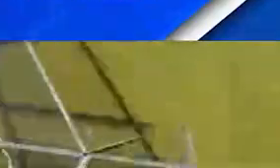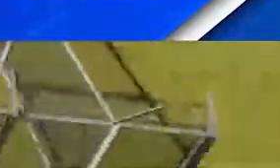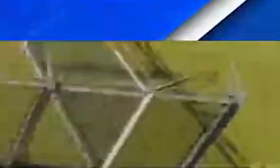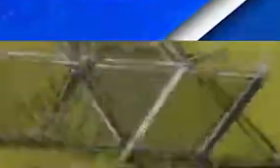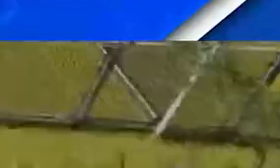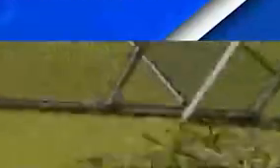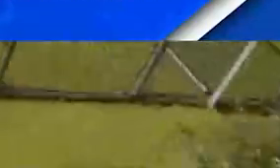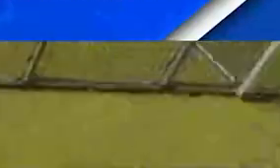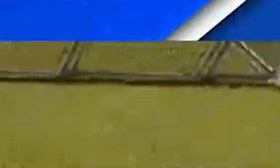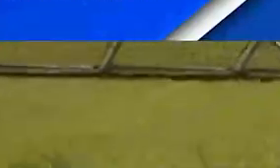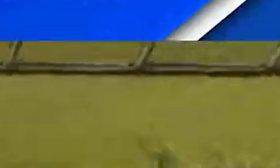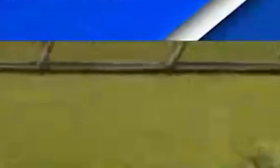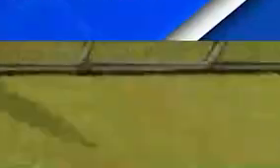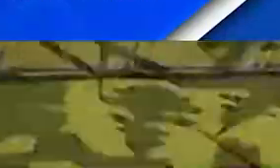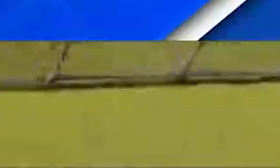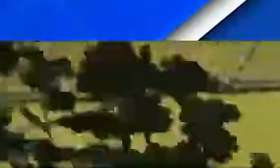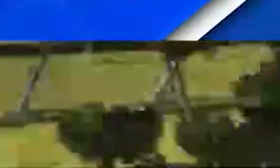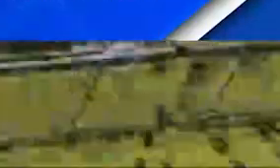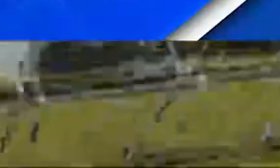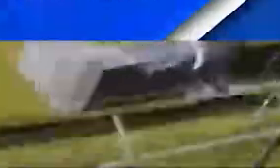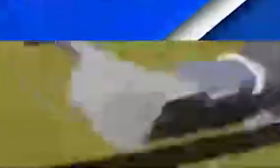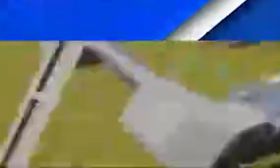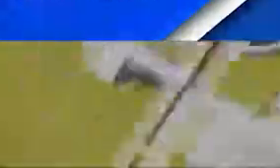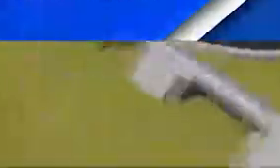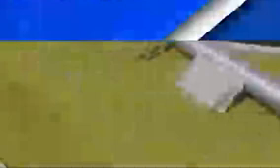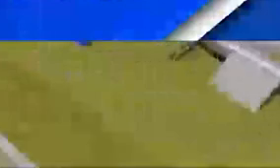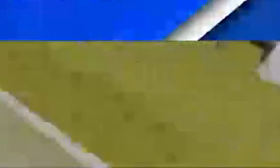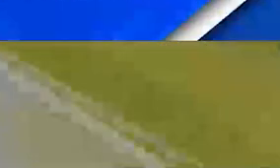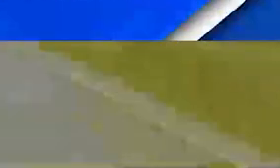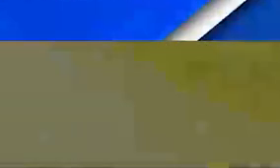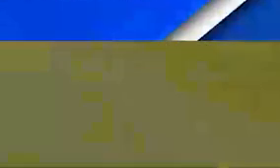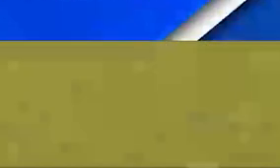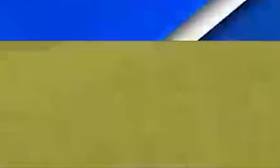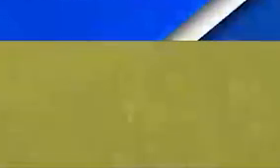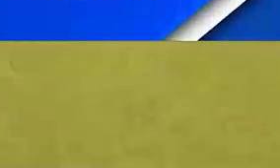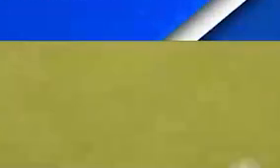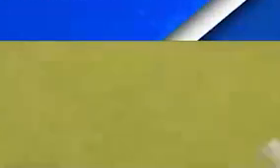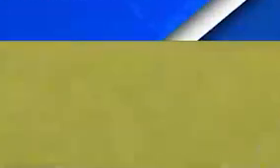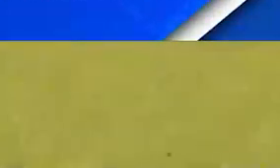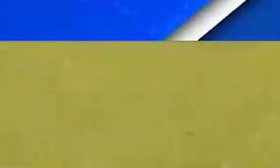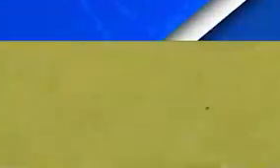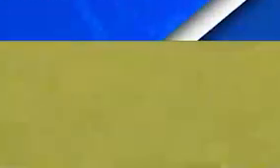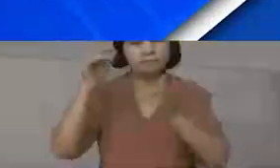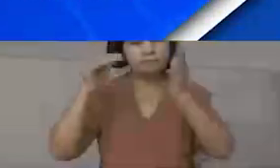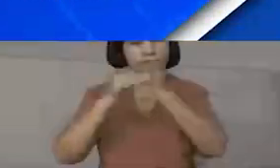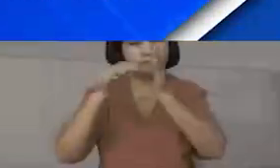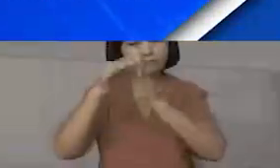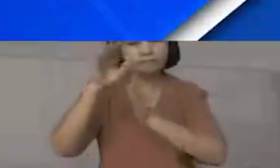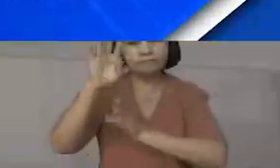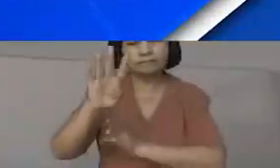3.740.000 habitantes. El costo total del proyecto se estima en